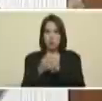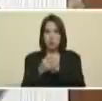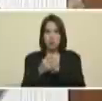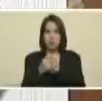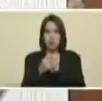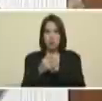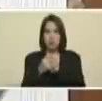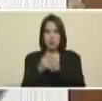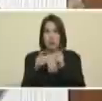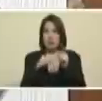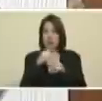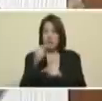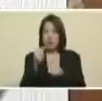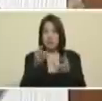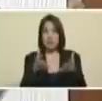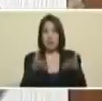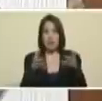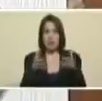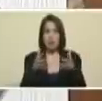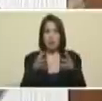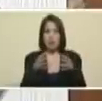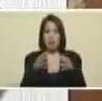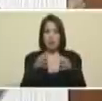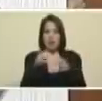Apenas se ganaron las elecciones del 6 de diciembre,